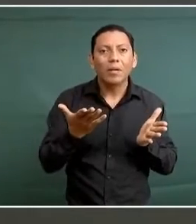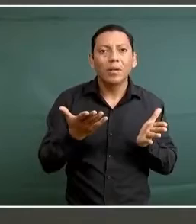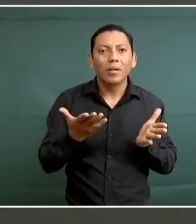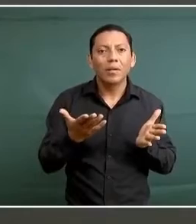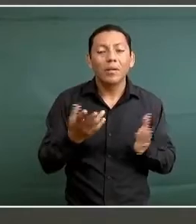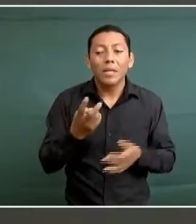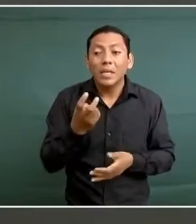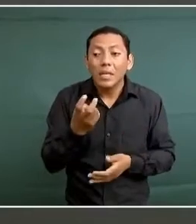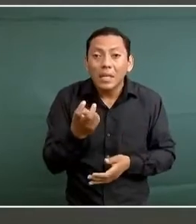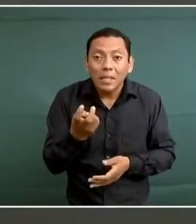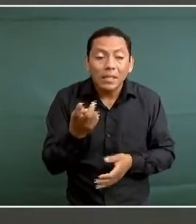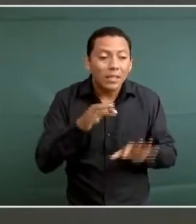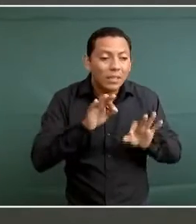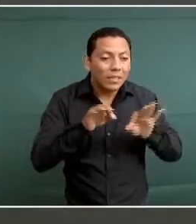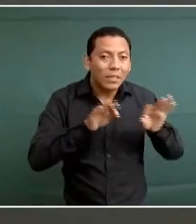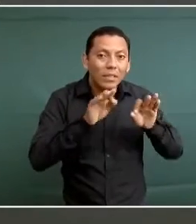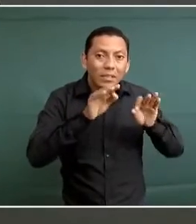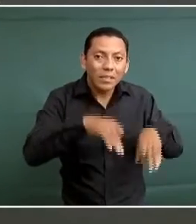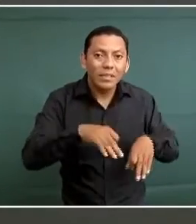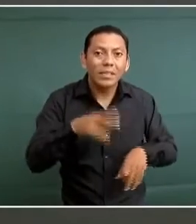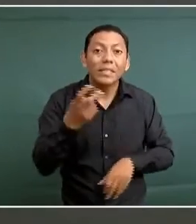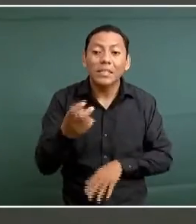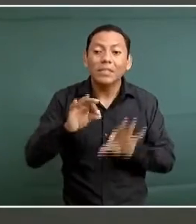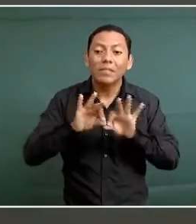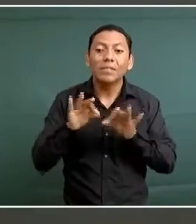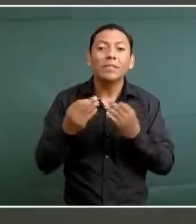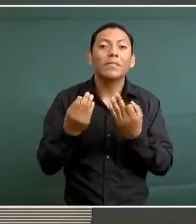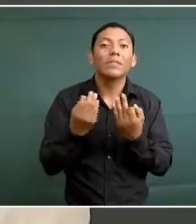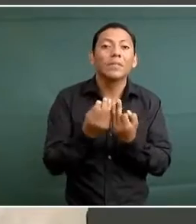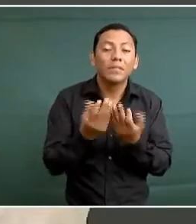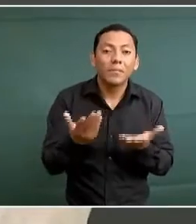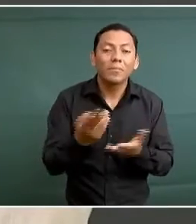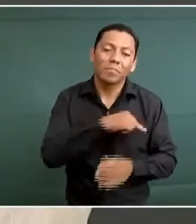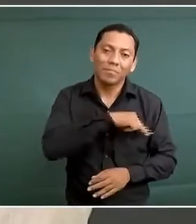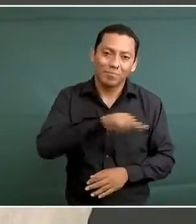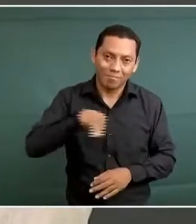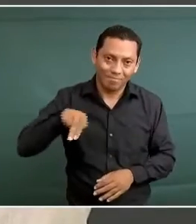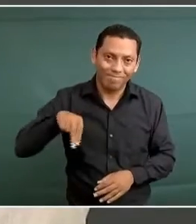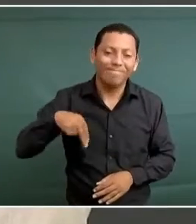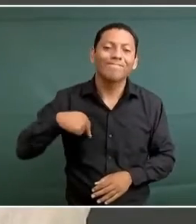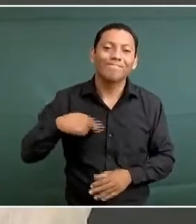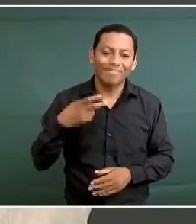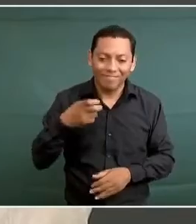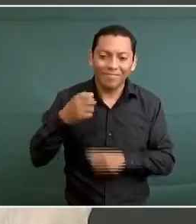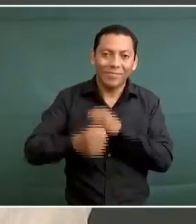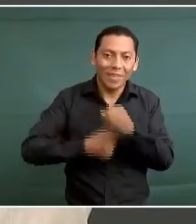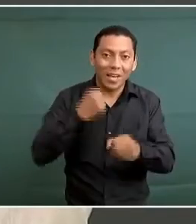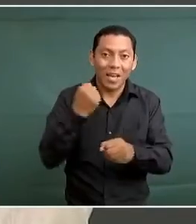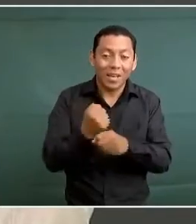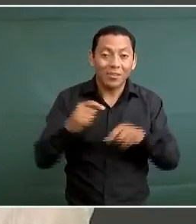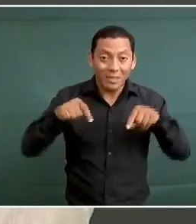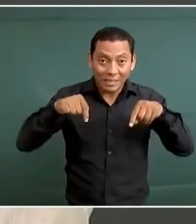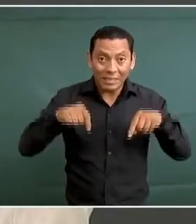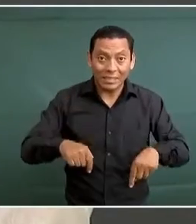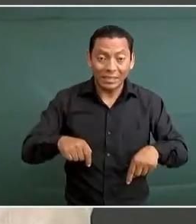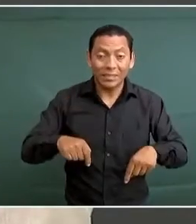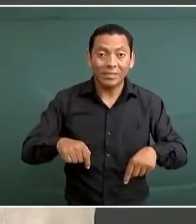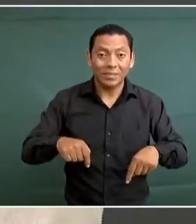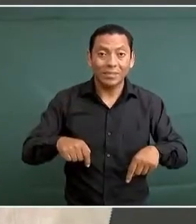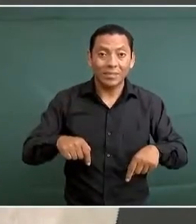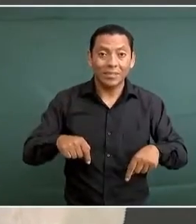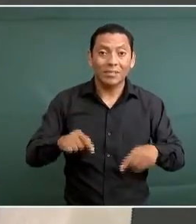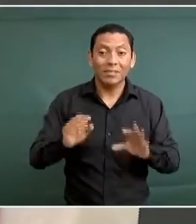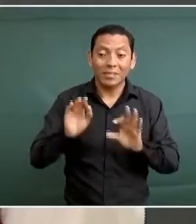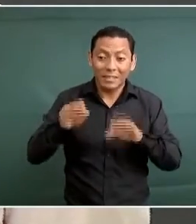entonces de esta forma nosotros este año vamos a